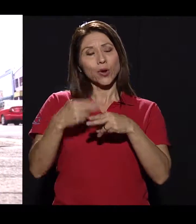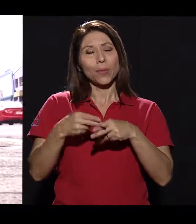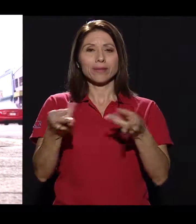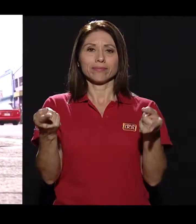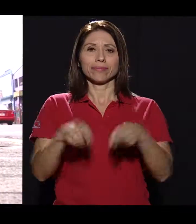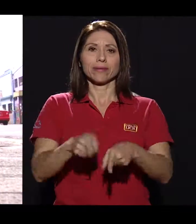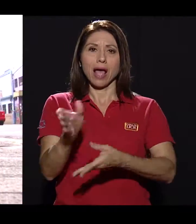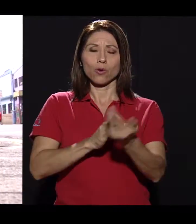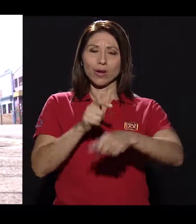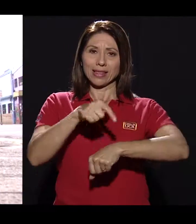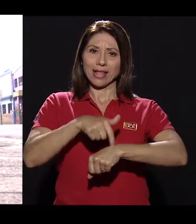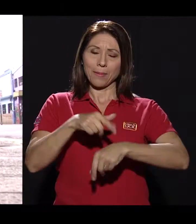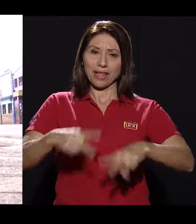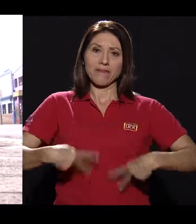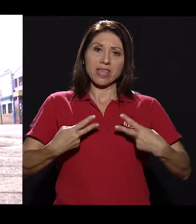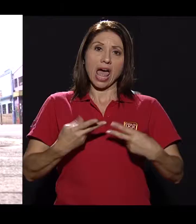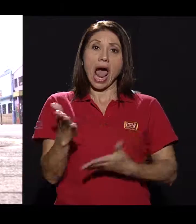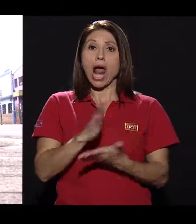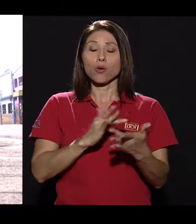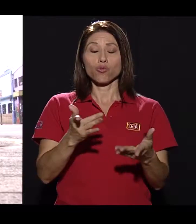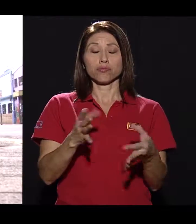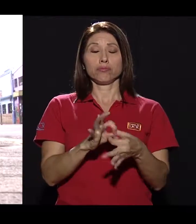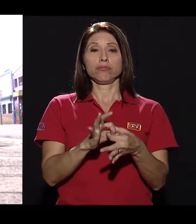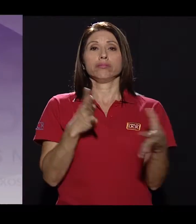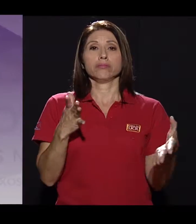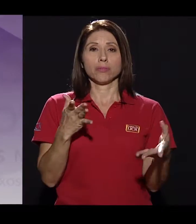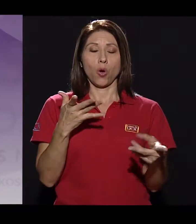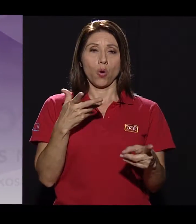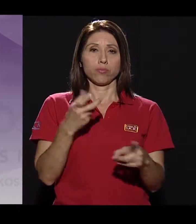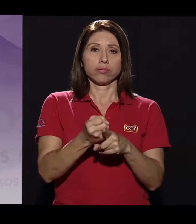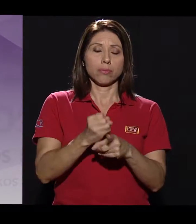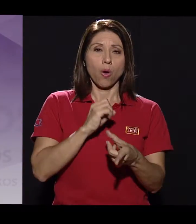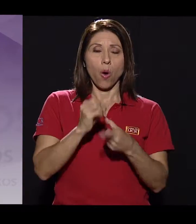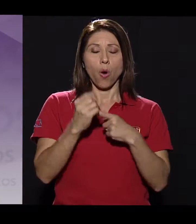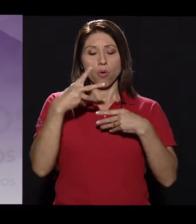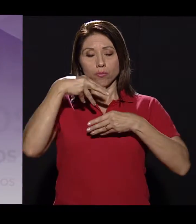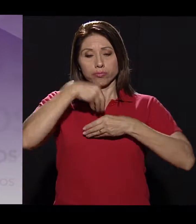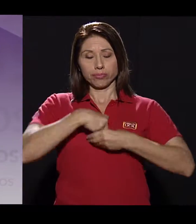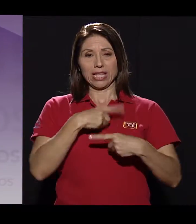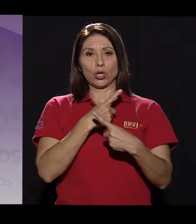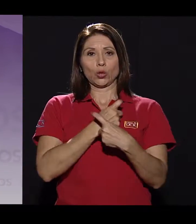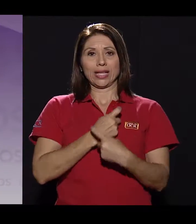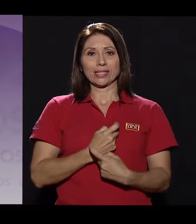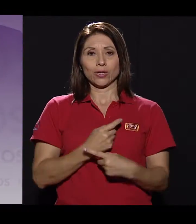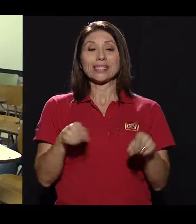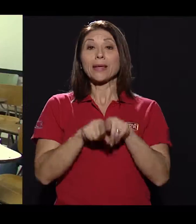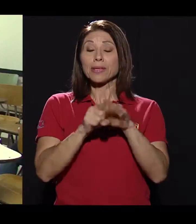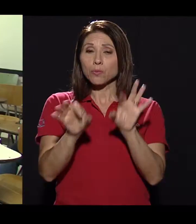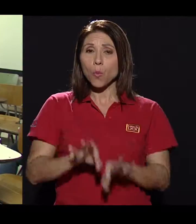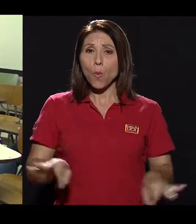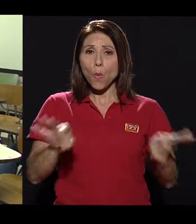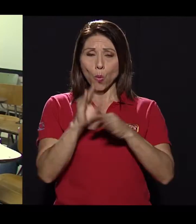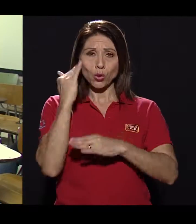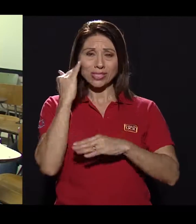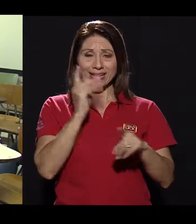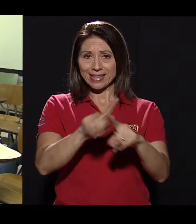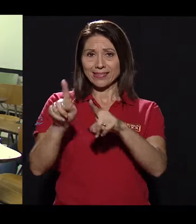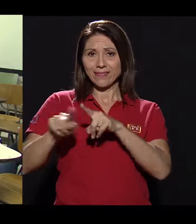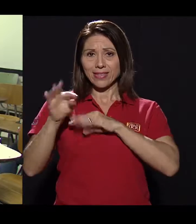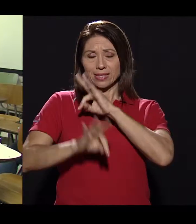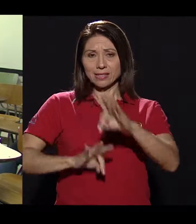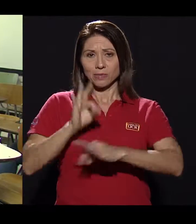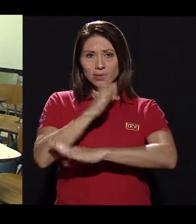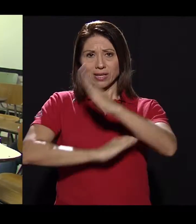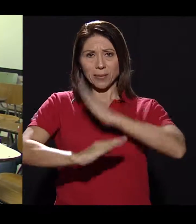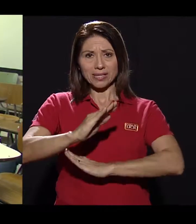de la vida, como consecuencia de accidentes, enfermedades o intoxicaciones. También es fundamental conocer que existen